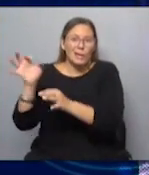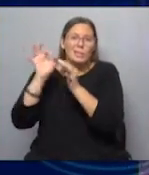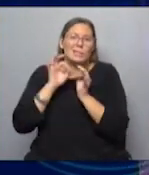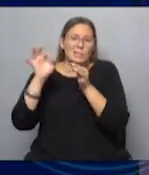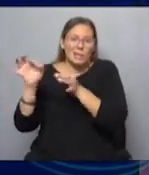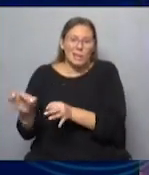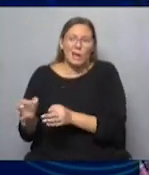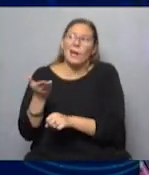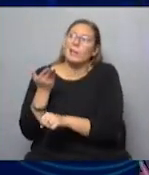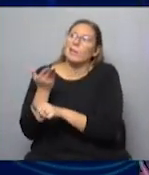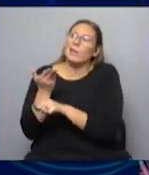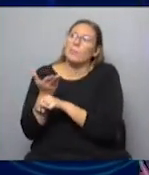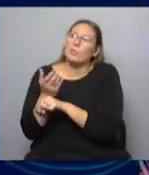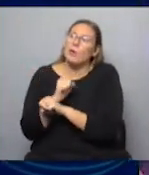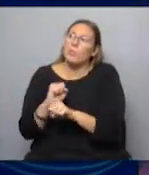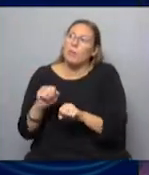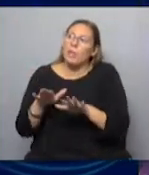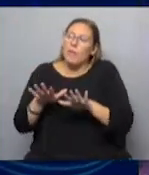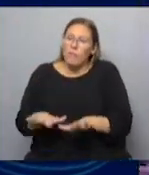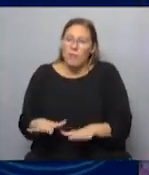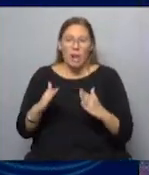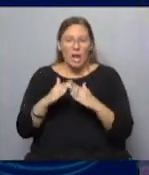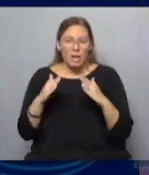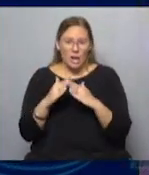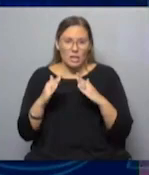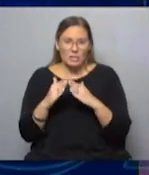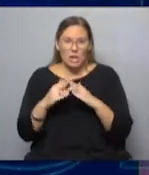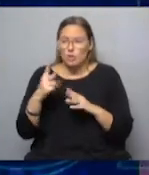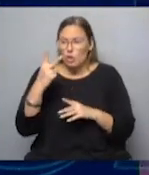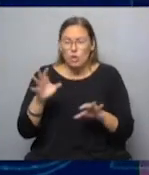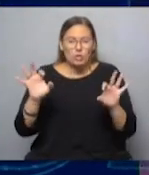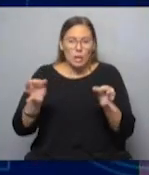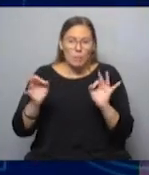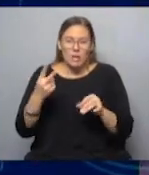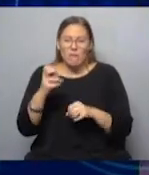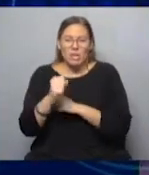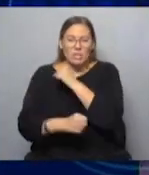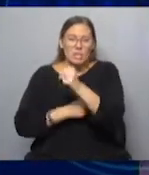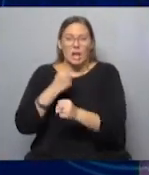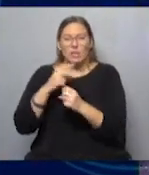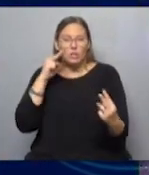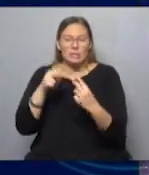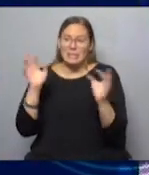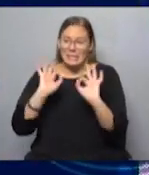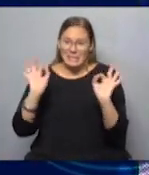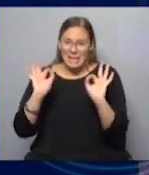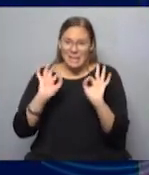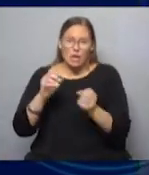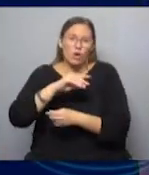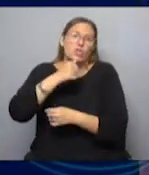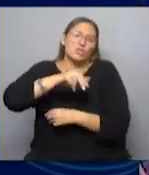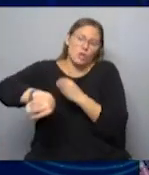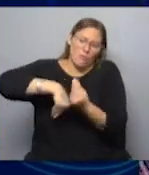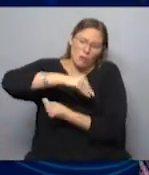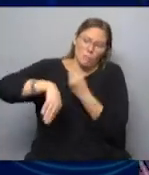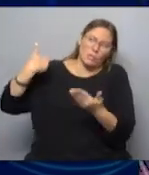pide que la aloja la hermana después de 20 años de no verse son dos hermanas que se realizó en dos hermanas y bueno la obra que deben